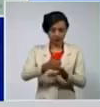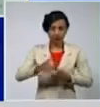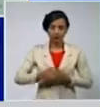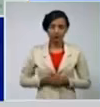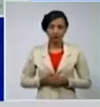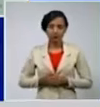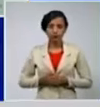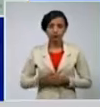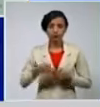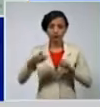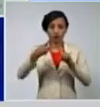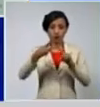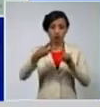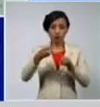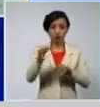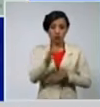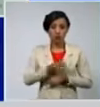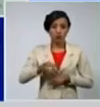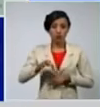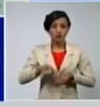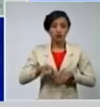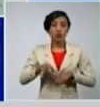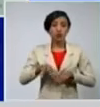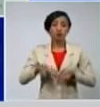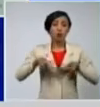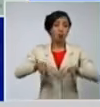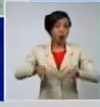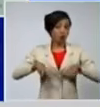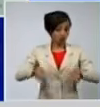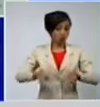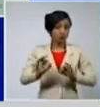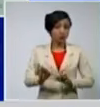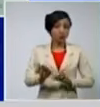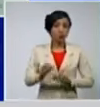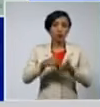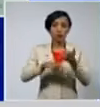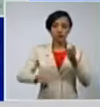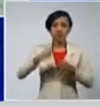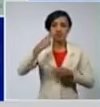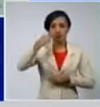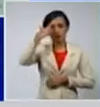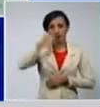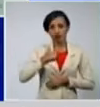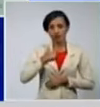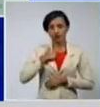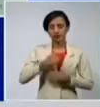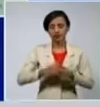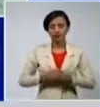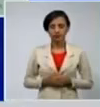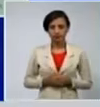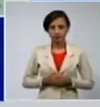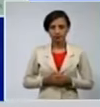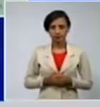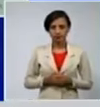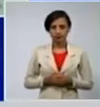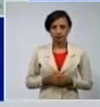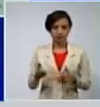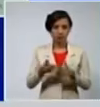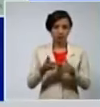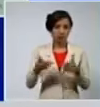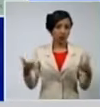del municipio Morón, de la provincia de Ciego de Ávila. Casi siempre los casos importados en